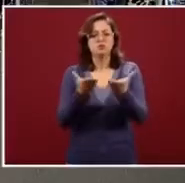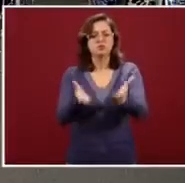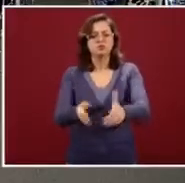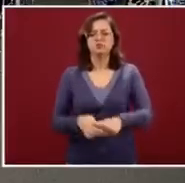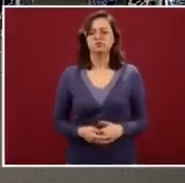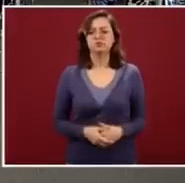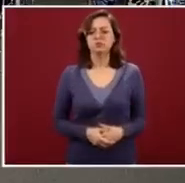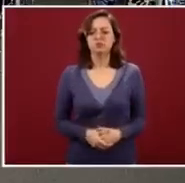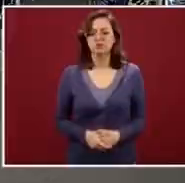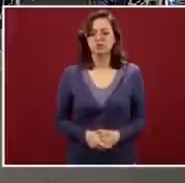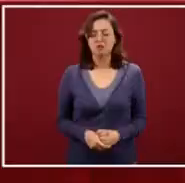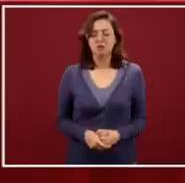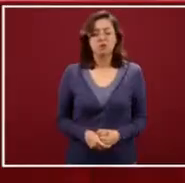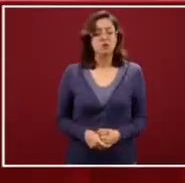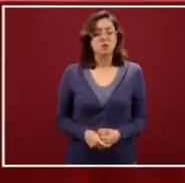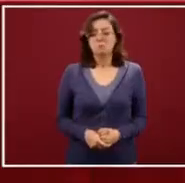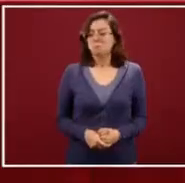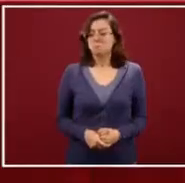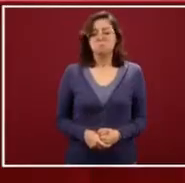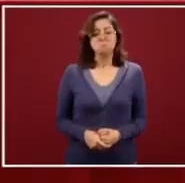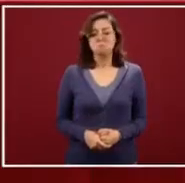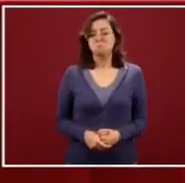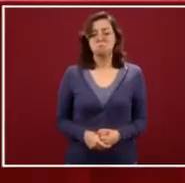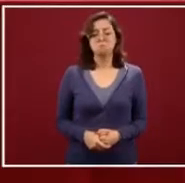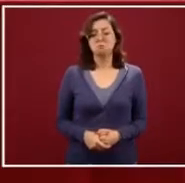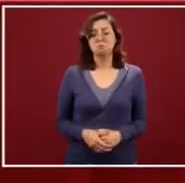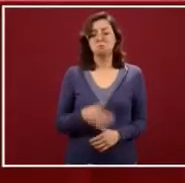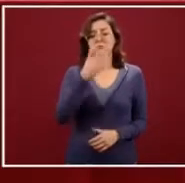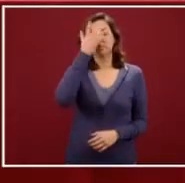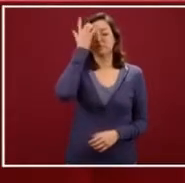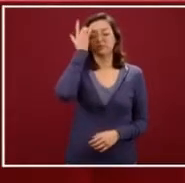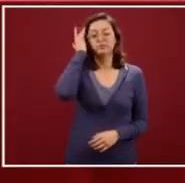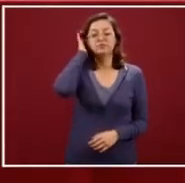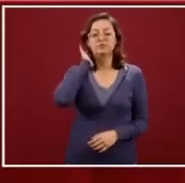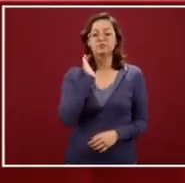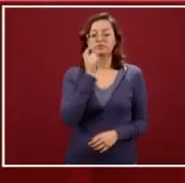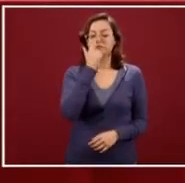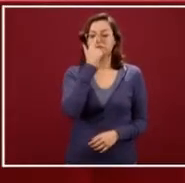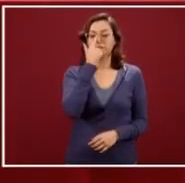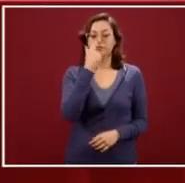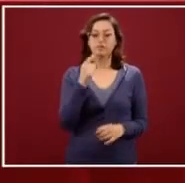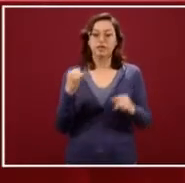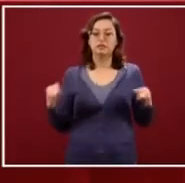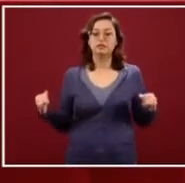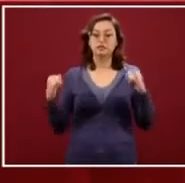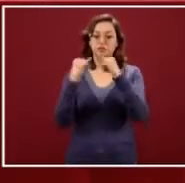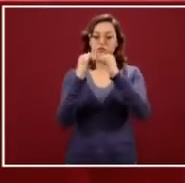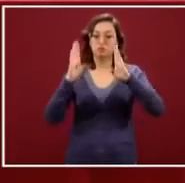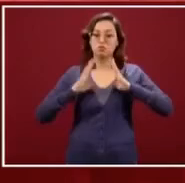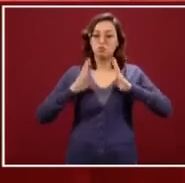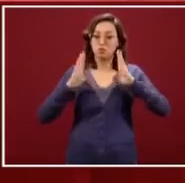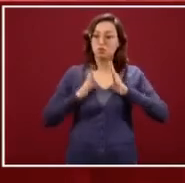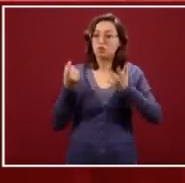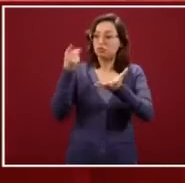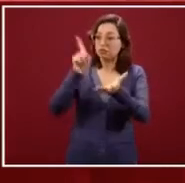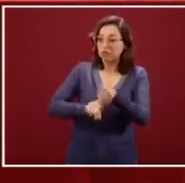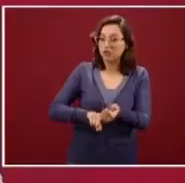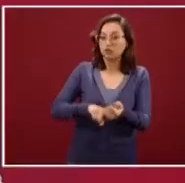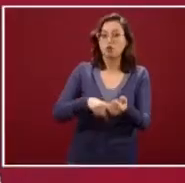gusto. No tenemos conocimiento de que exista ningún brote en las instituciones uniformadas,